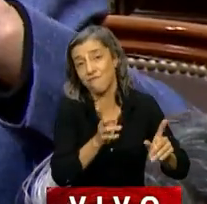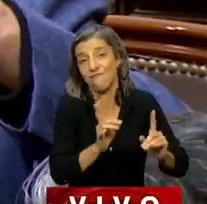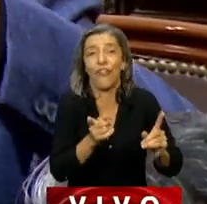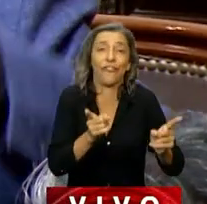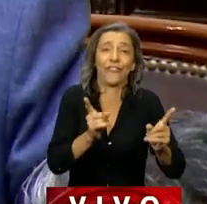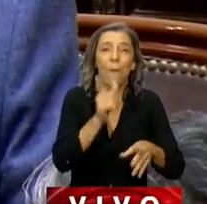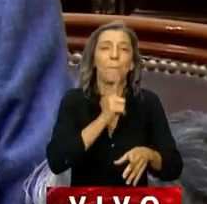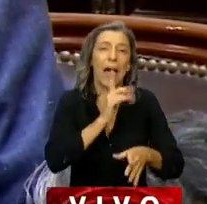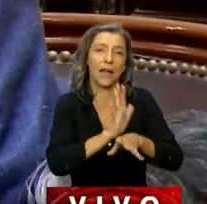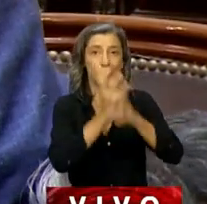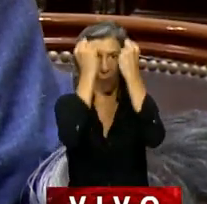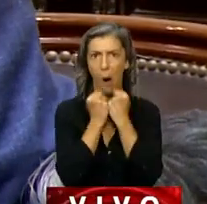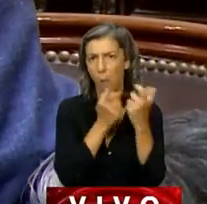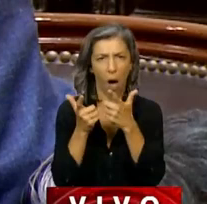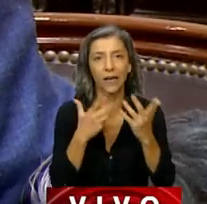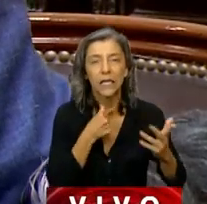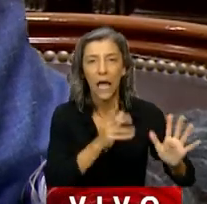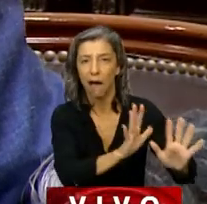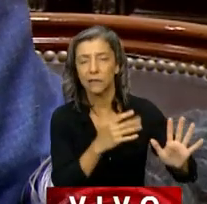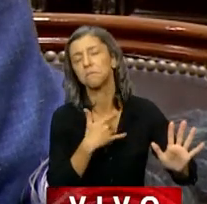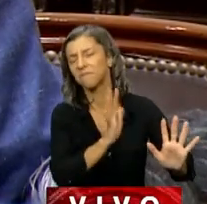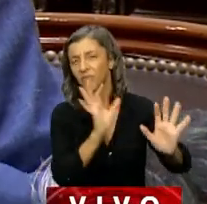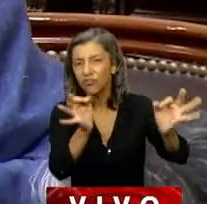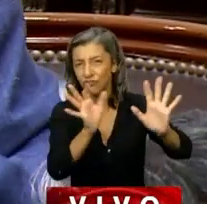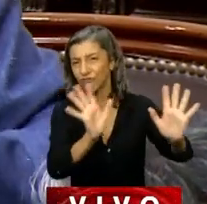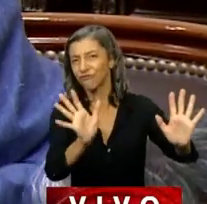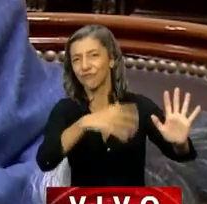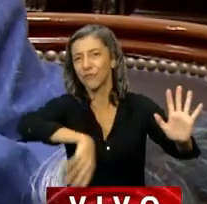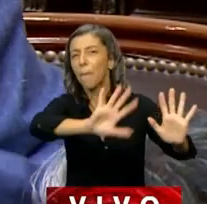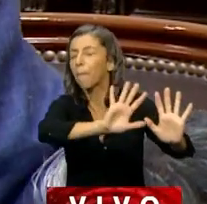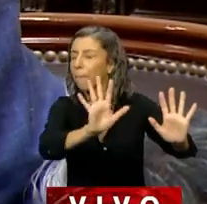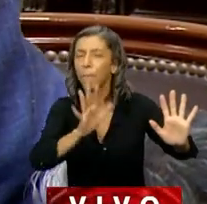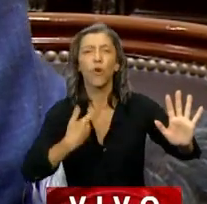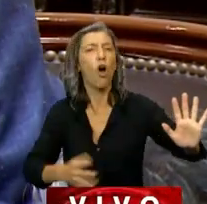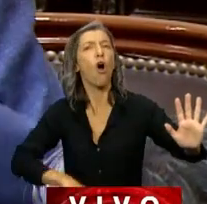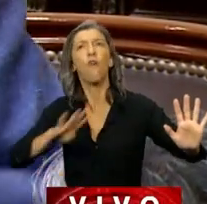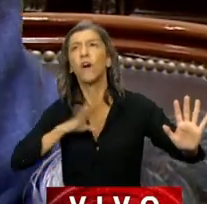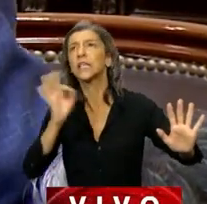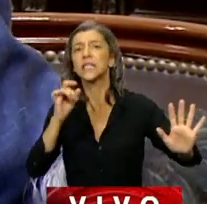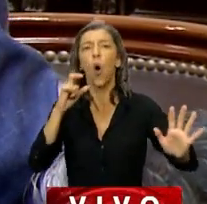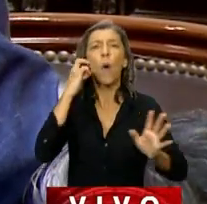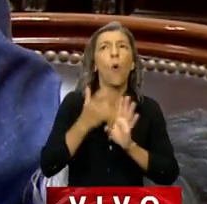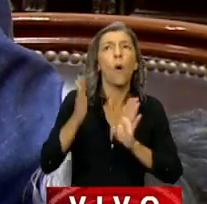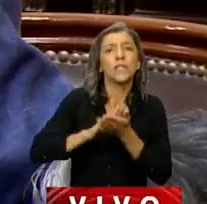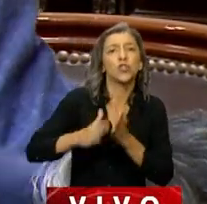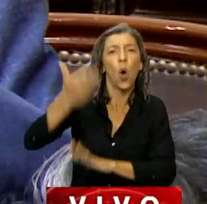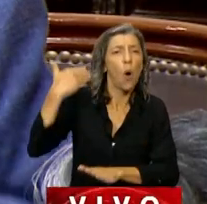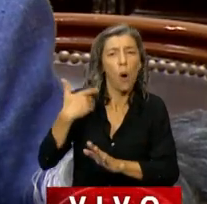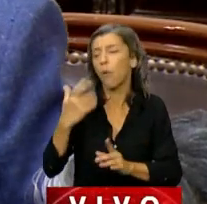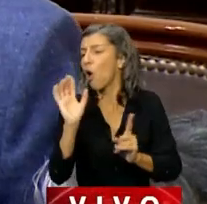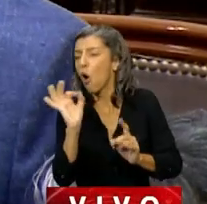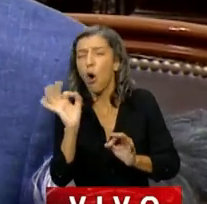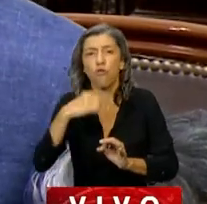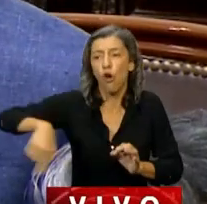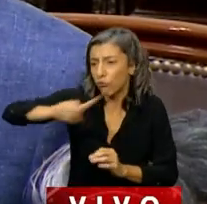en cuestiones en las cuales deberíamos sentirnos verdaderamente ofendidos y avergonzados del pasado que han tenido algunos. Pero